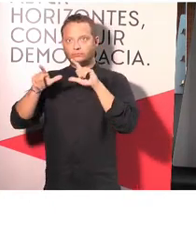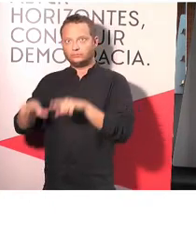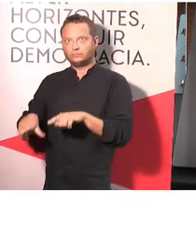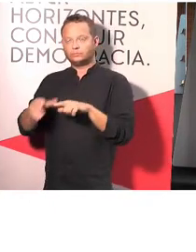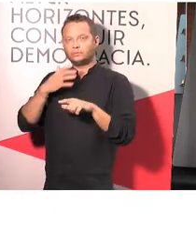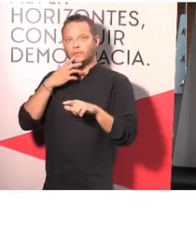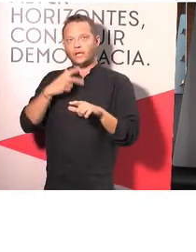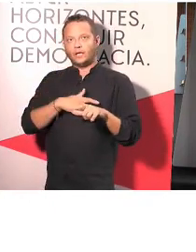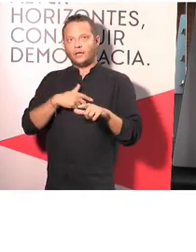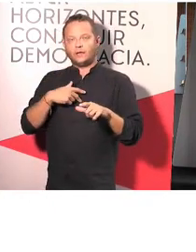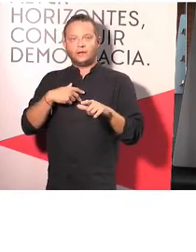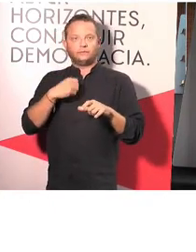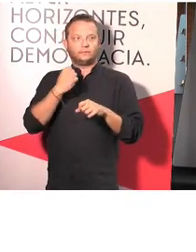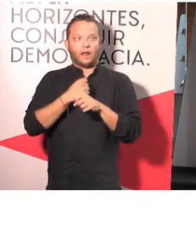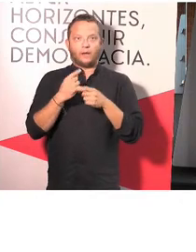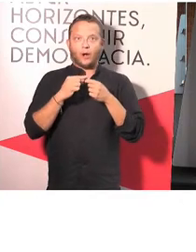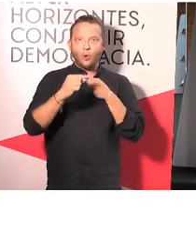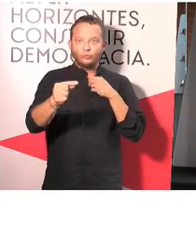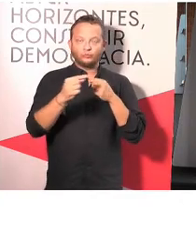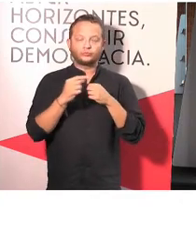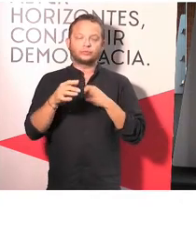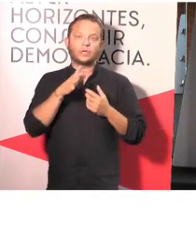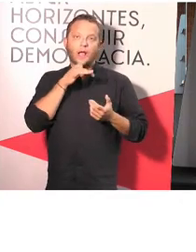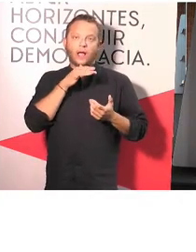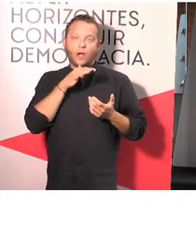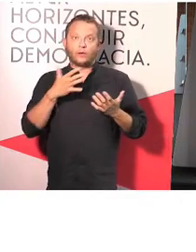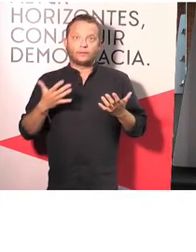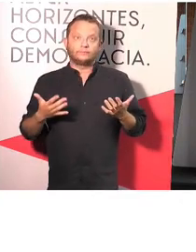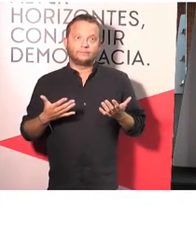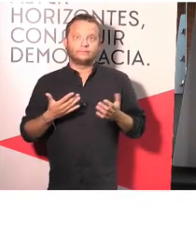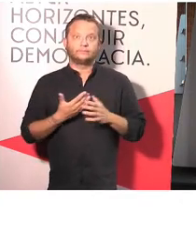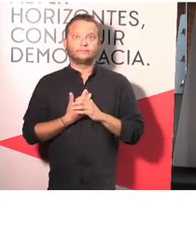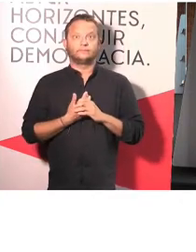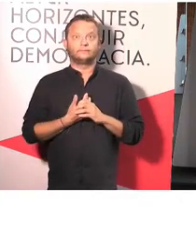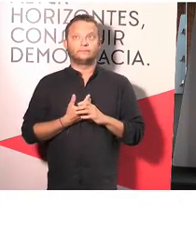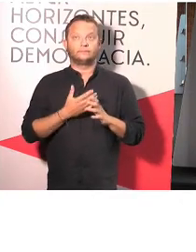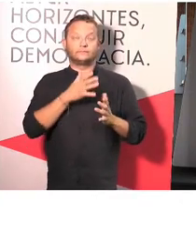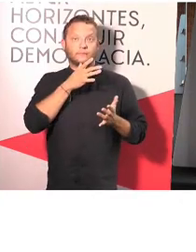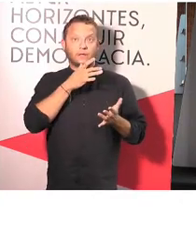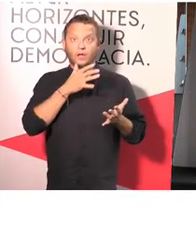con la generalización del teletrabajo, prácticamente ahora, digamos,